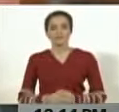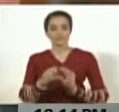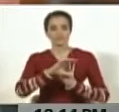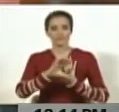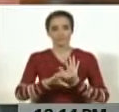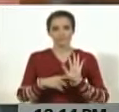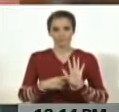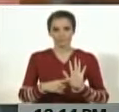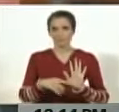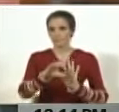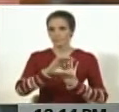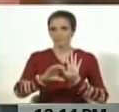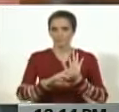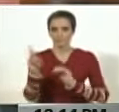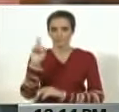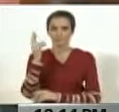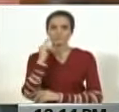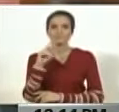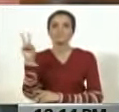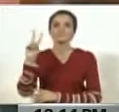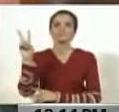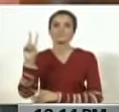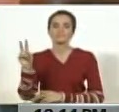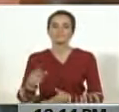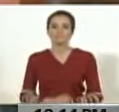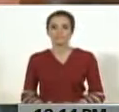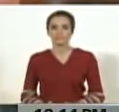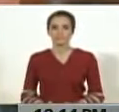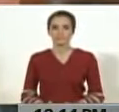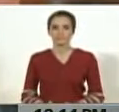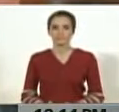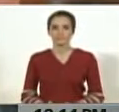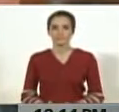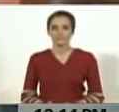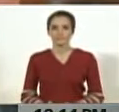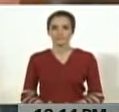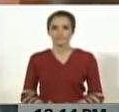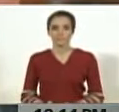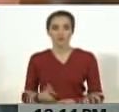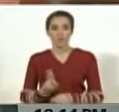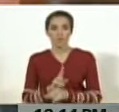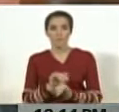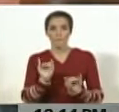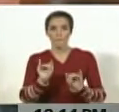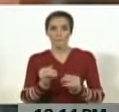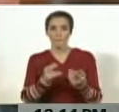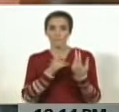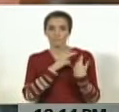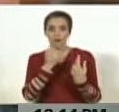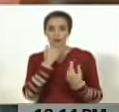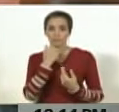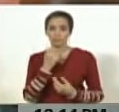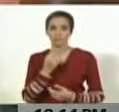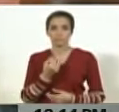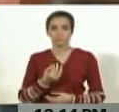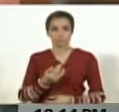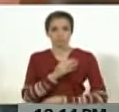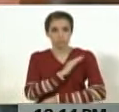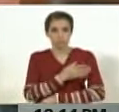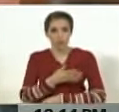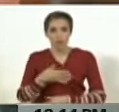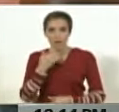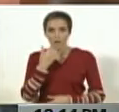Constitución, de la República Bolivariana de Venezuela. En uso de esas facultades y ante